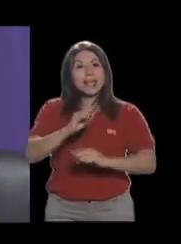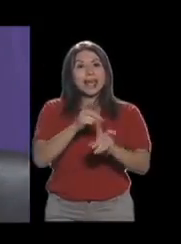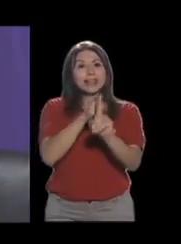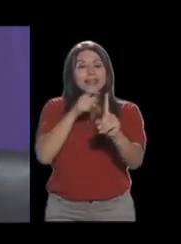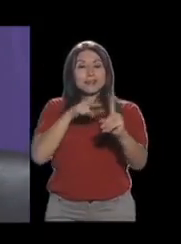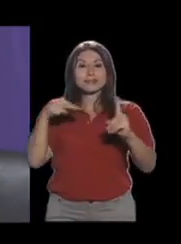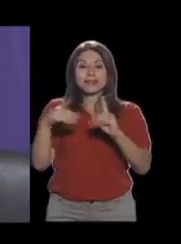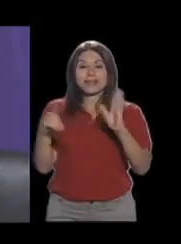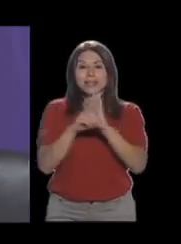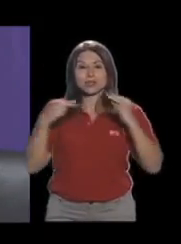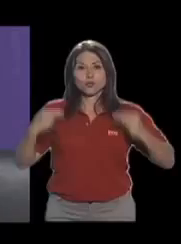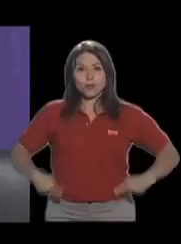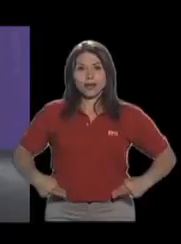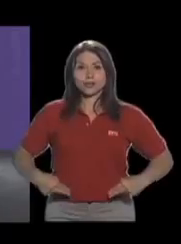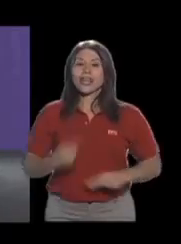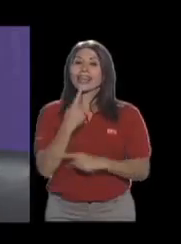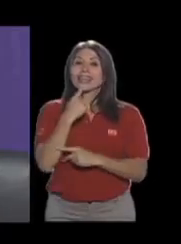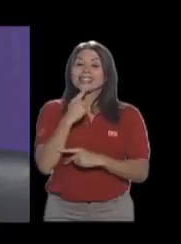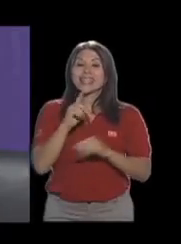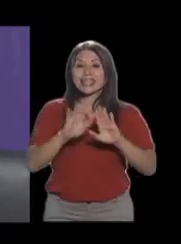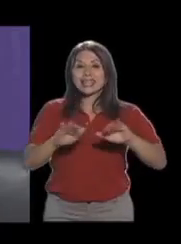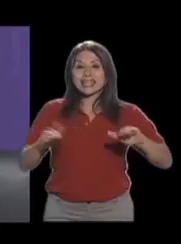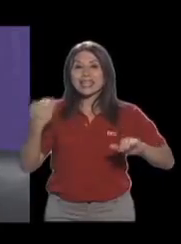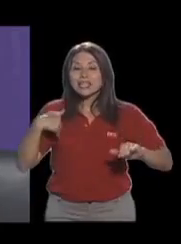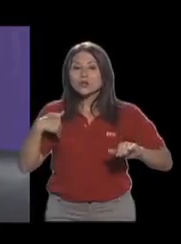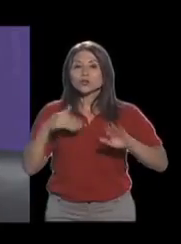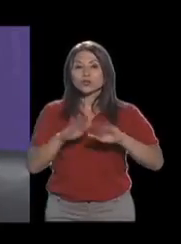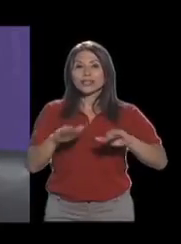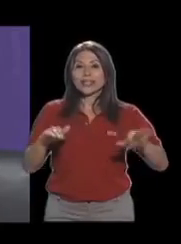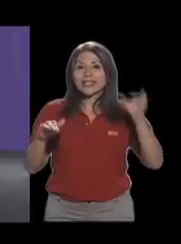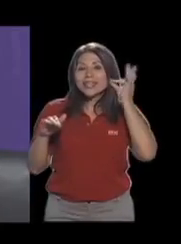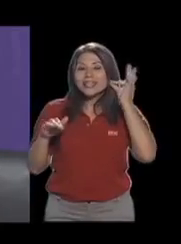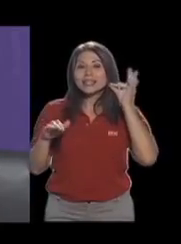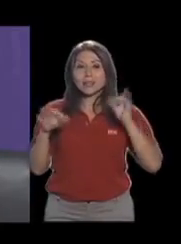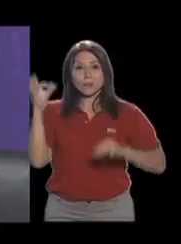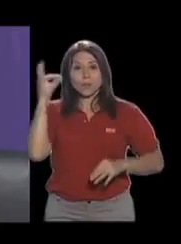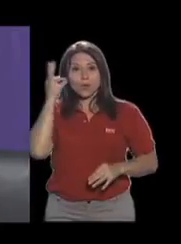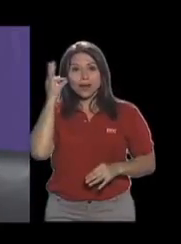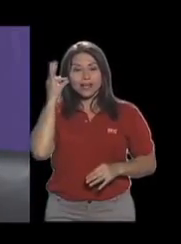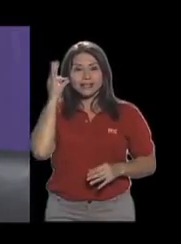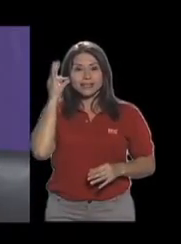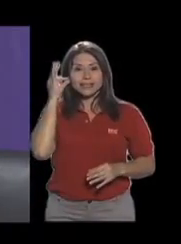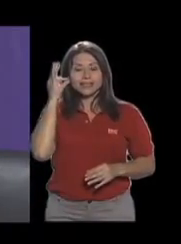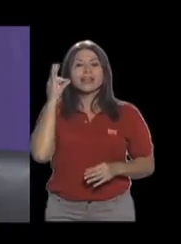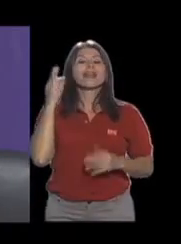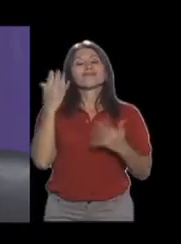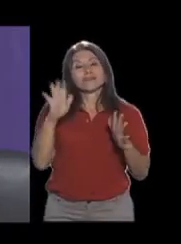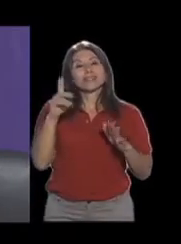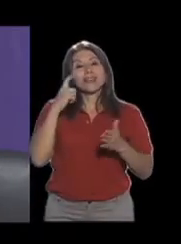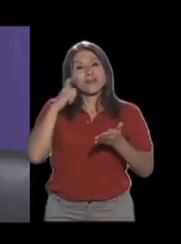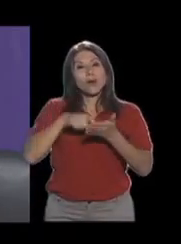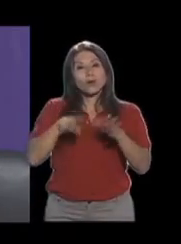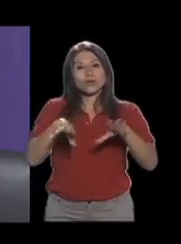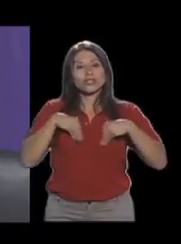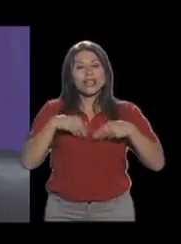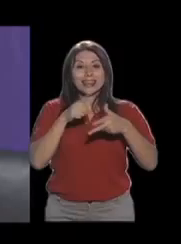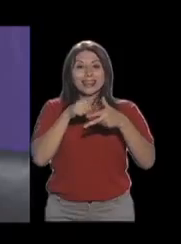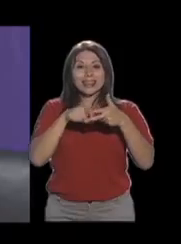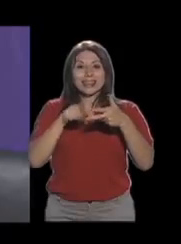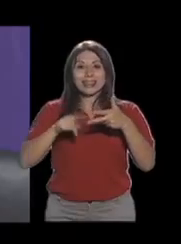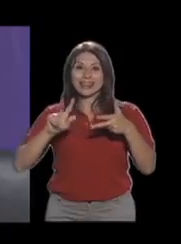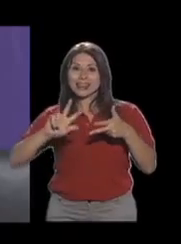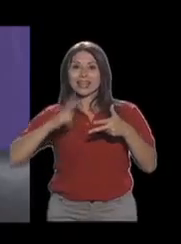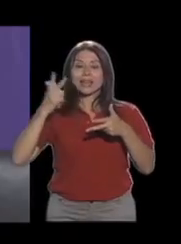y las niñas y las mujeres, ¿verdad? Se reconoce, ¿verdad? Triple vulnerabilidad, ¿verdad? Porque a veces está asociado a